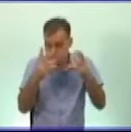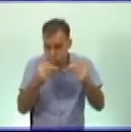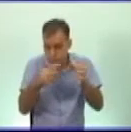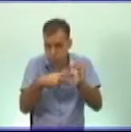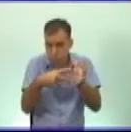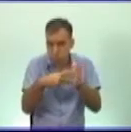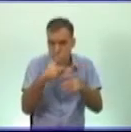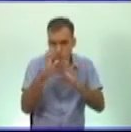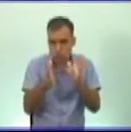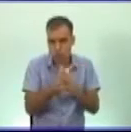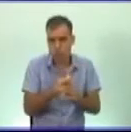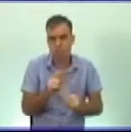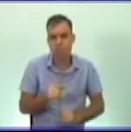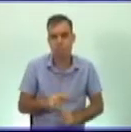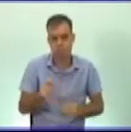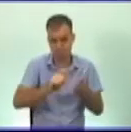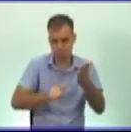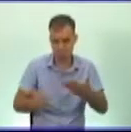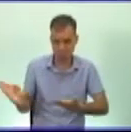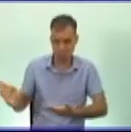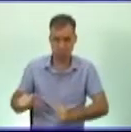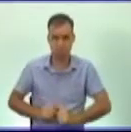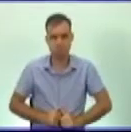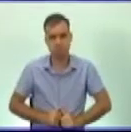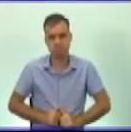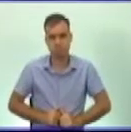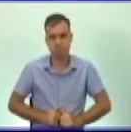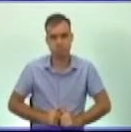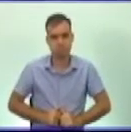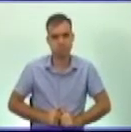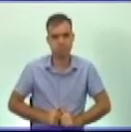Les doy un pequeño tiempo para que puedan copiar.